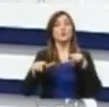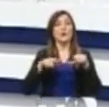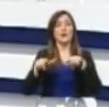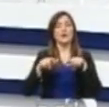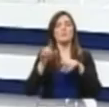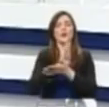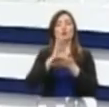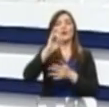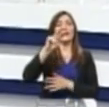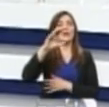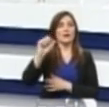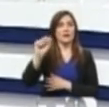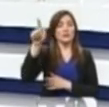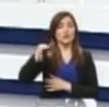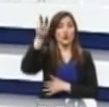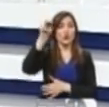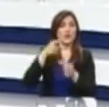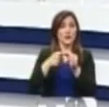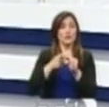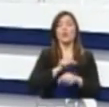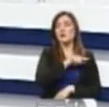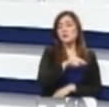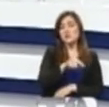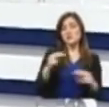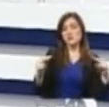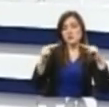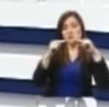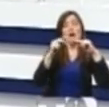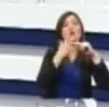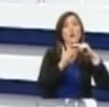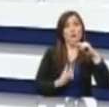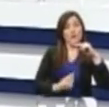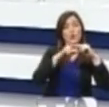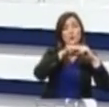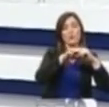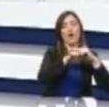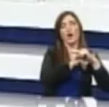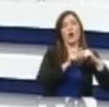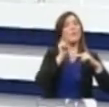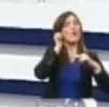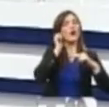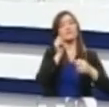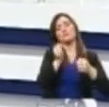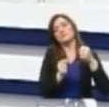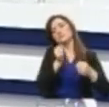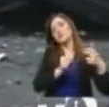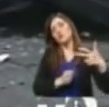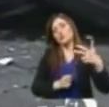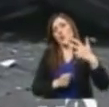de Quito. Un vehículo cayó desde un paso elevado. La conductora, quien resultó herida, fue trasladada a una casa de salud.